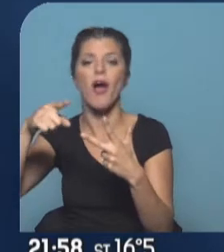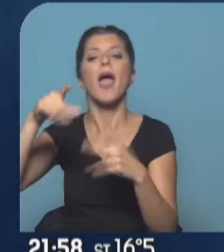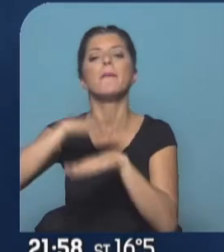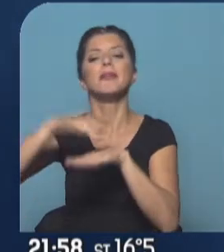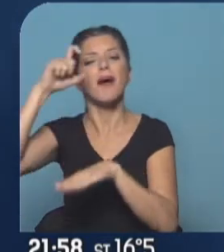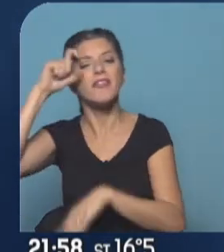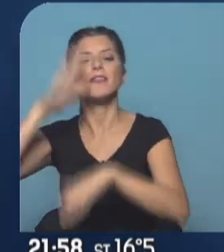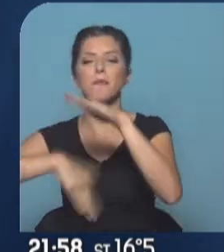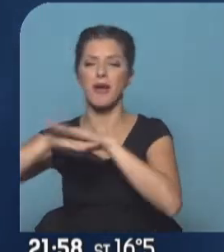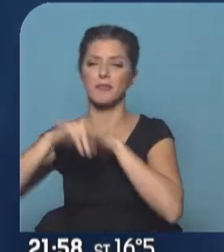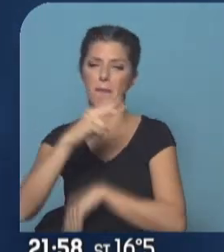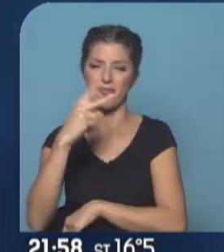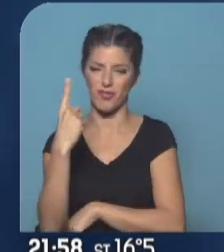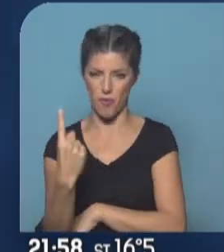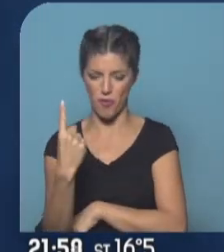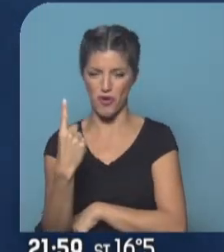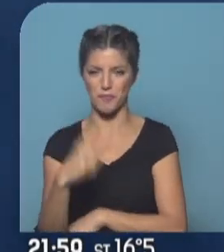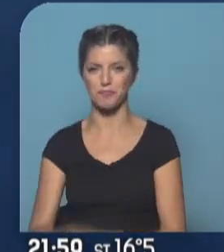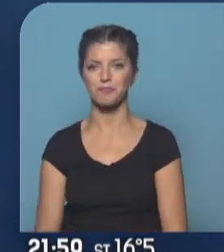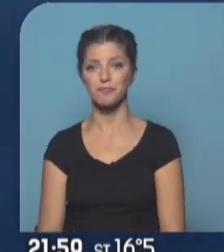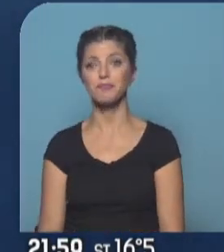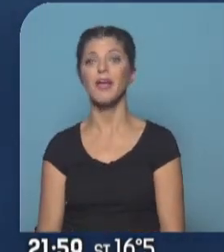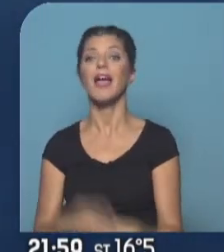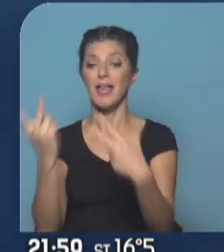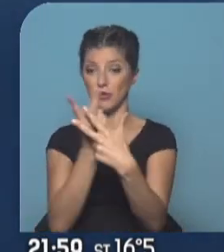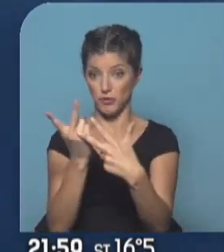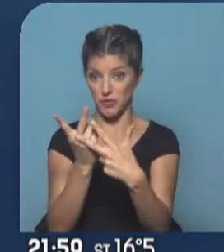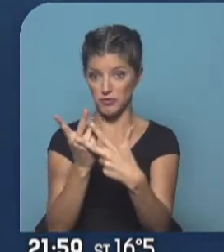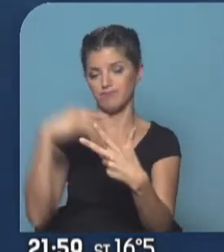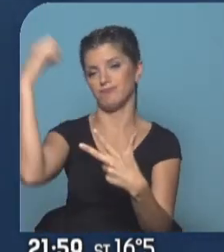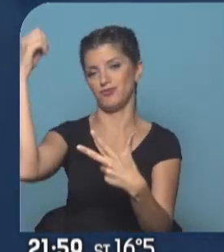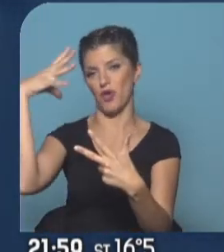es la amplitud de tiempo, domingo entonces y sábado, por supuesto, soleados.